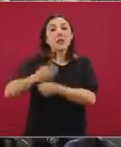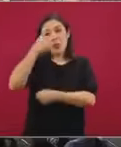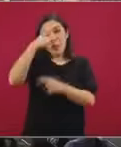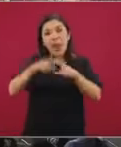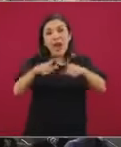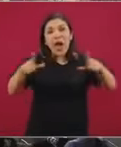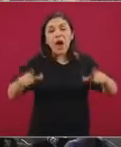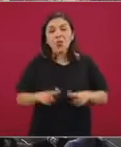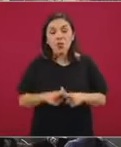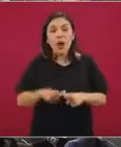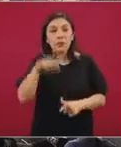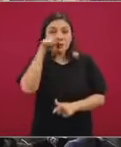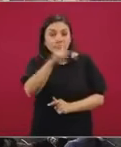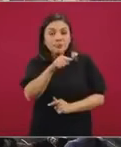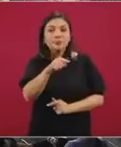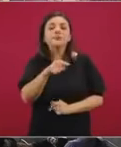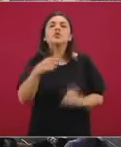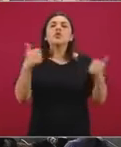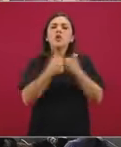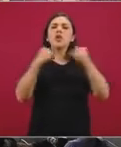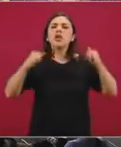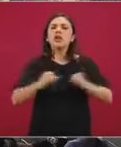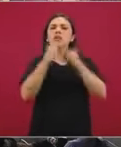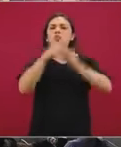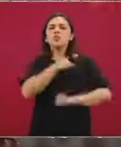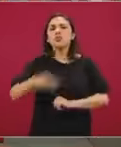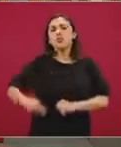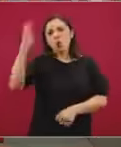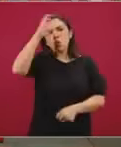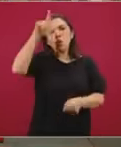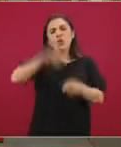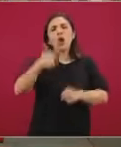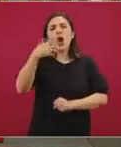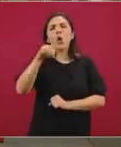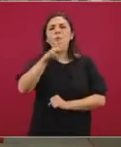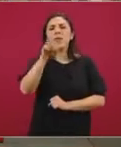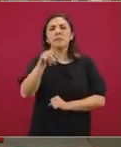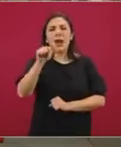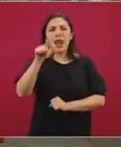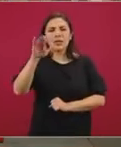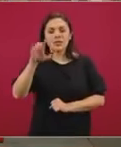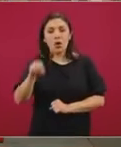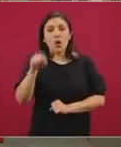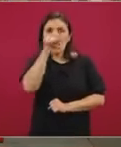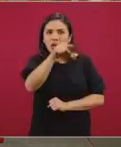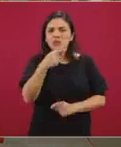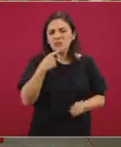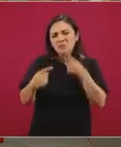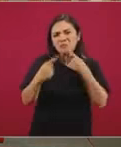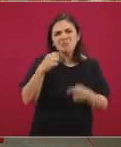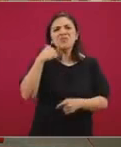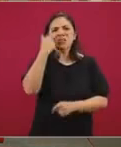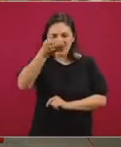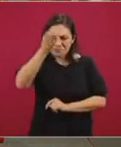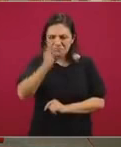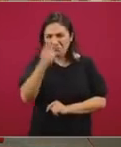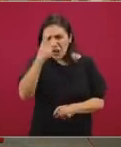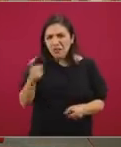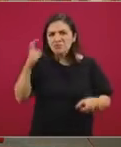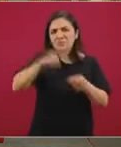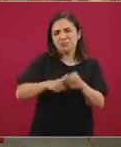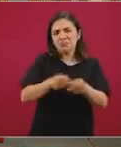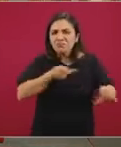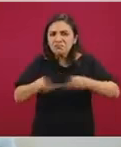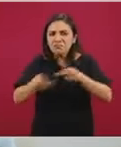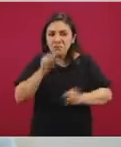Laguna y el Instituto Municipal de Cultura de Gómez Palacio, quienes entraron a este proceso de